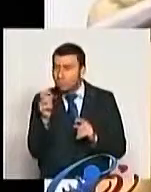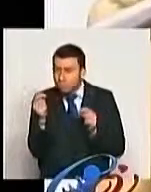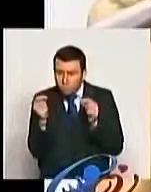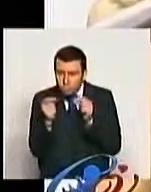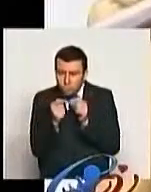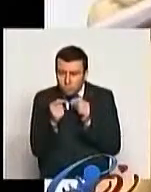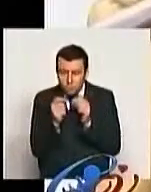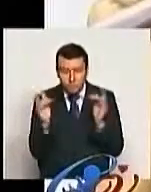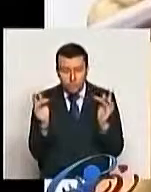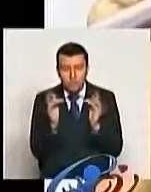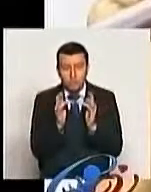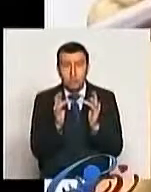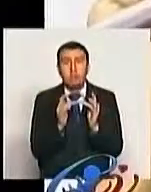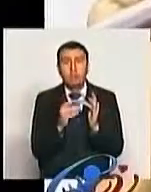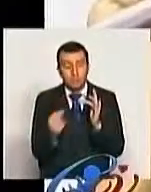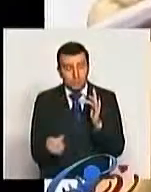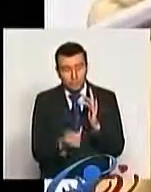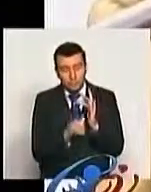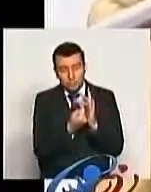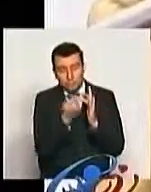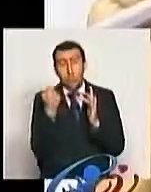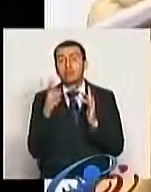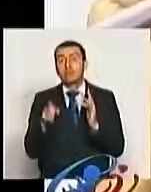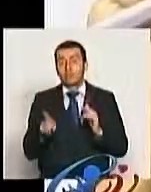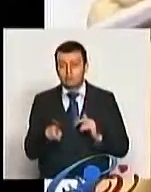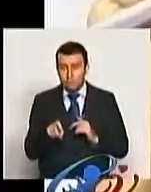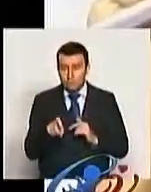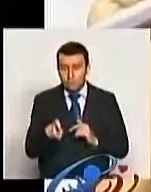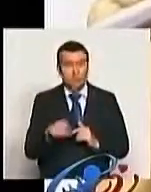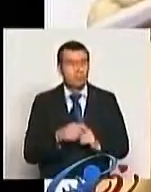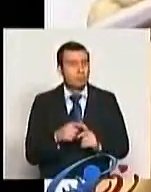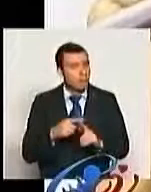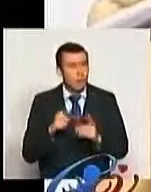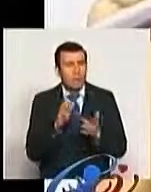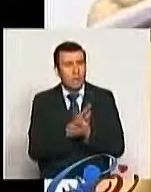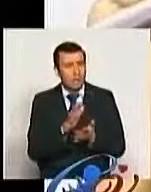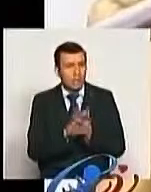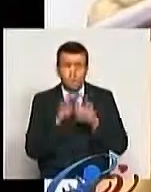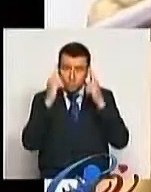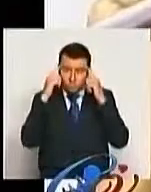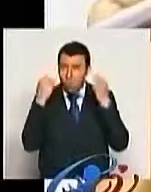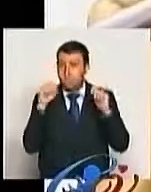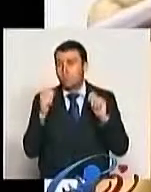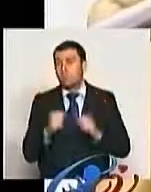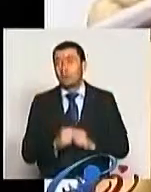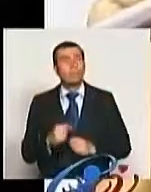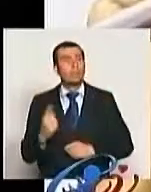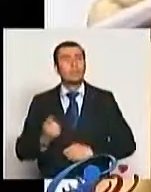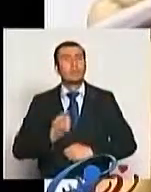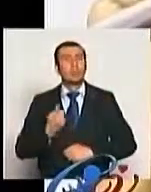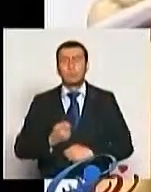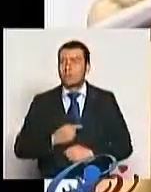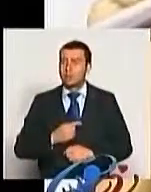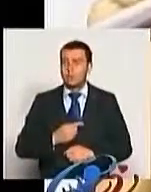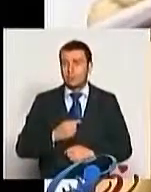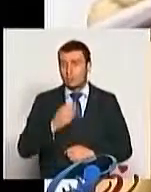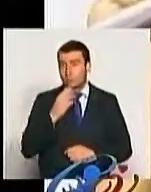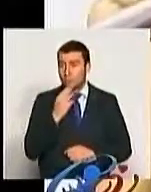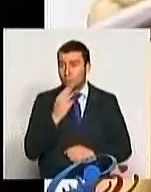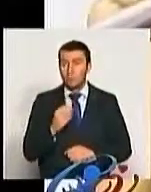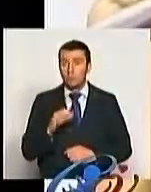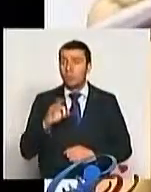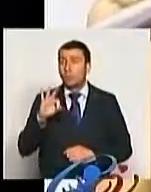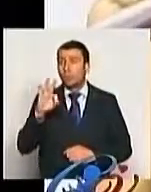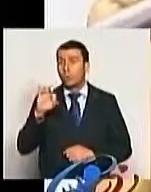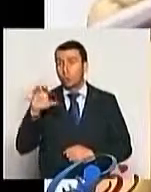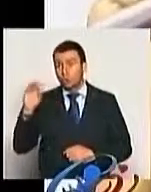por esos pequeños tubitos pueden pasar espermatozoides. Pero no hay que alarmarse porque eso solamente sucede en un caso por cada